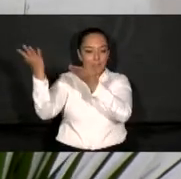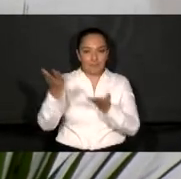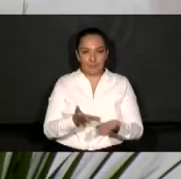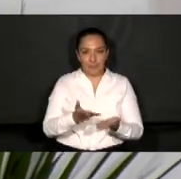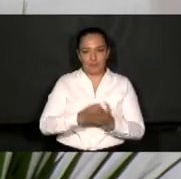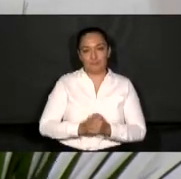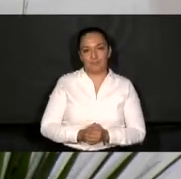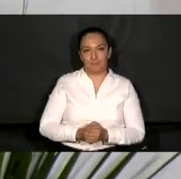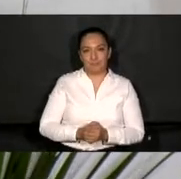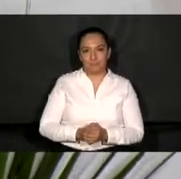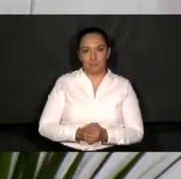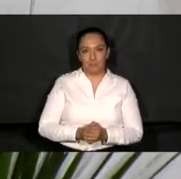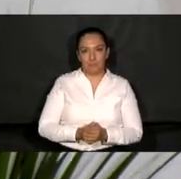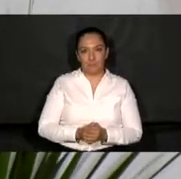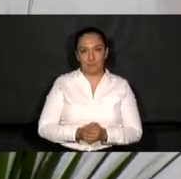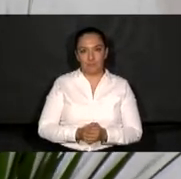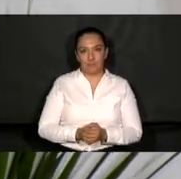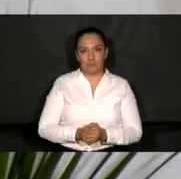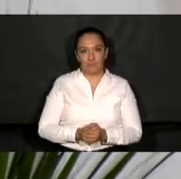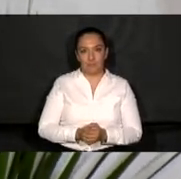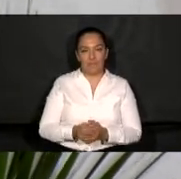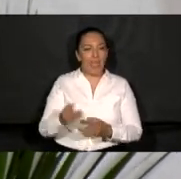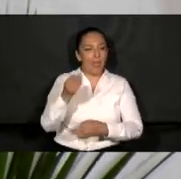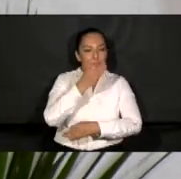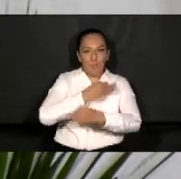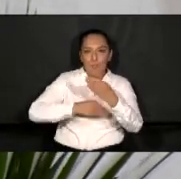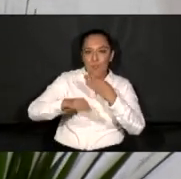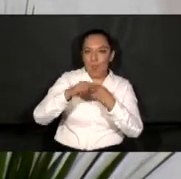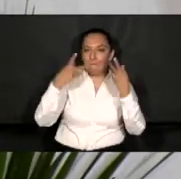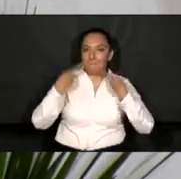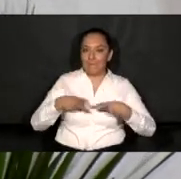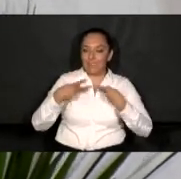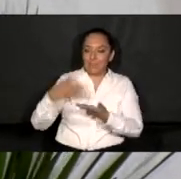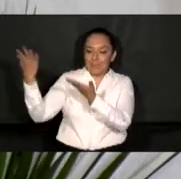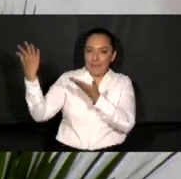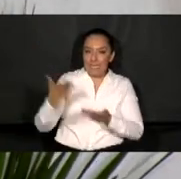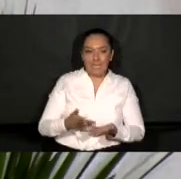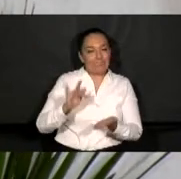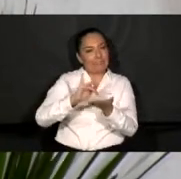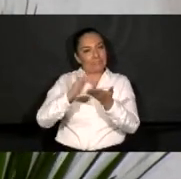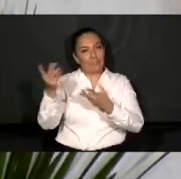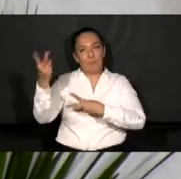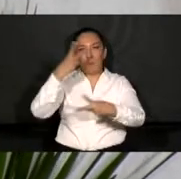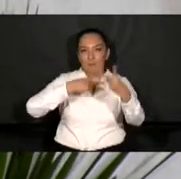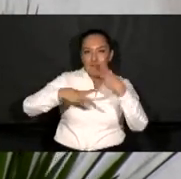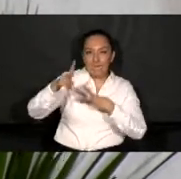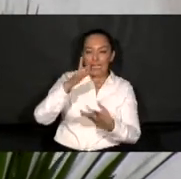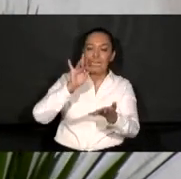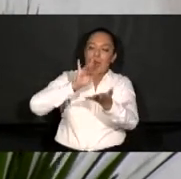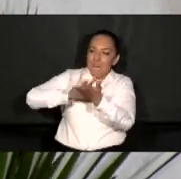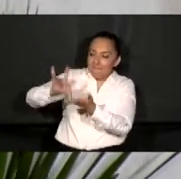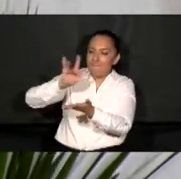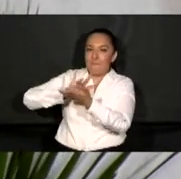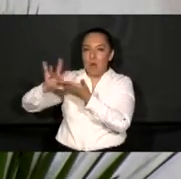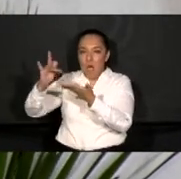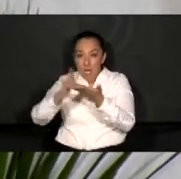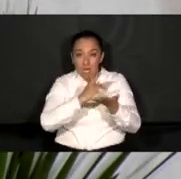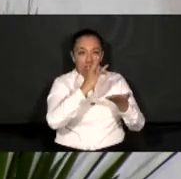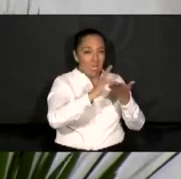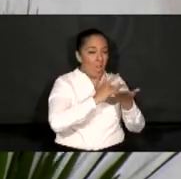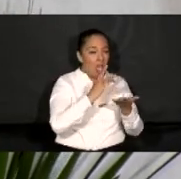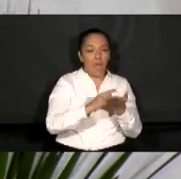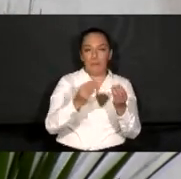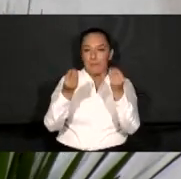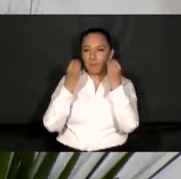menos. Así como a toda la milicia aquí presente, gracias por estar aquí y gracias por apoyarnos en distintas labores en